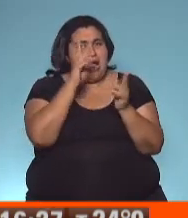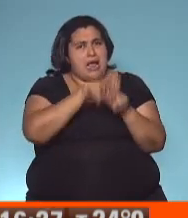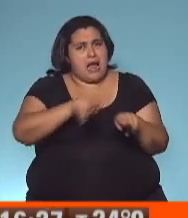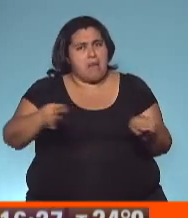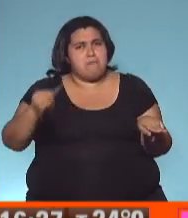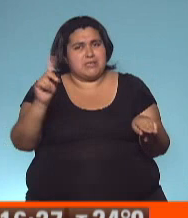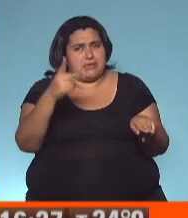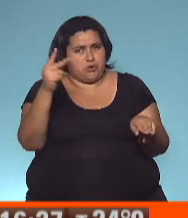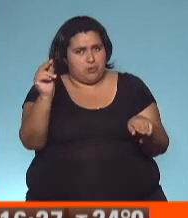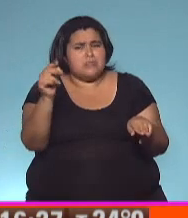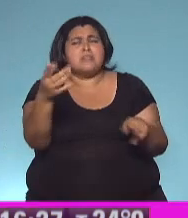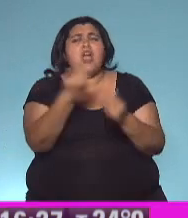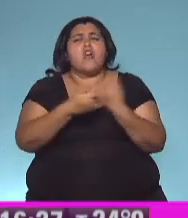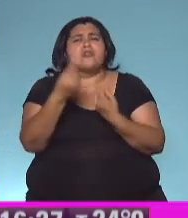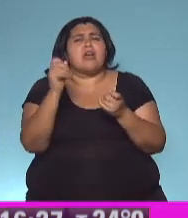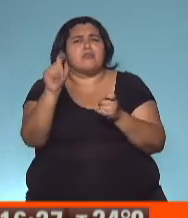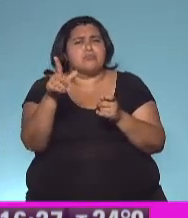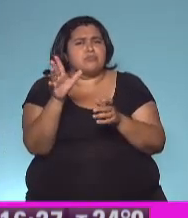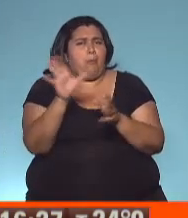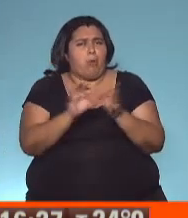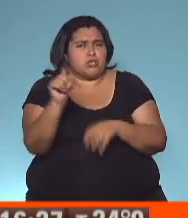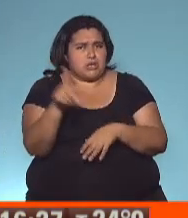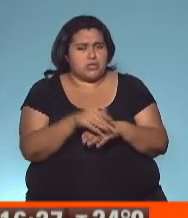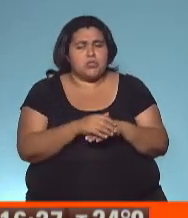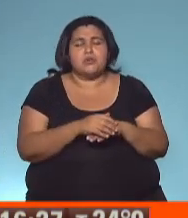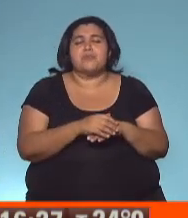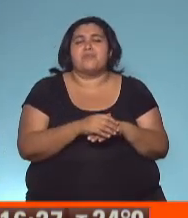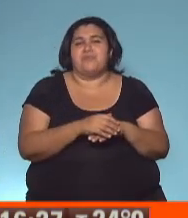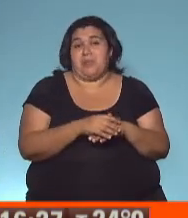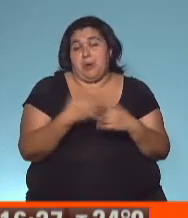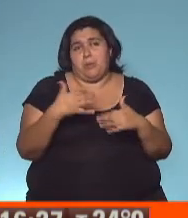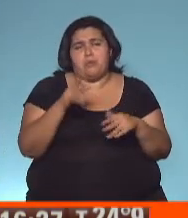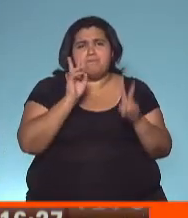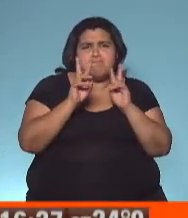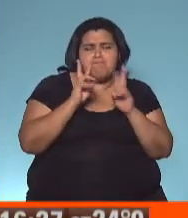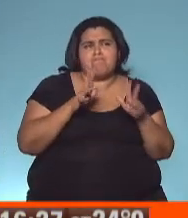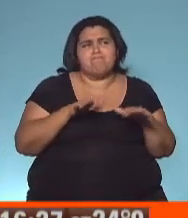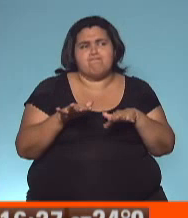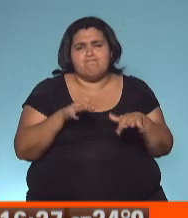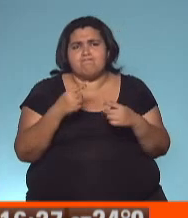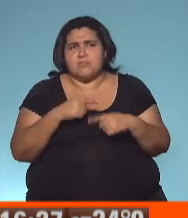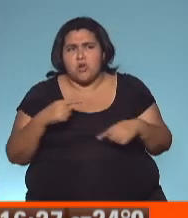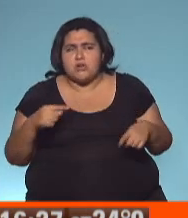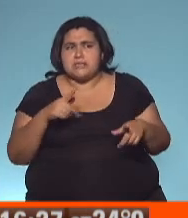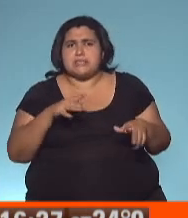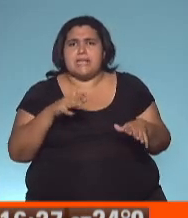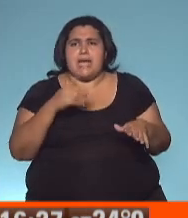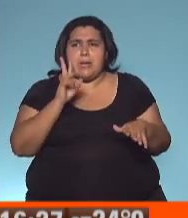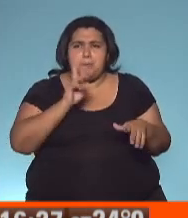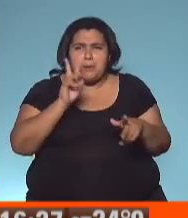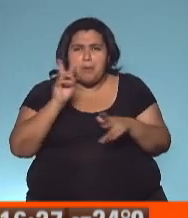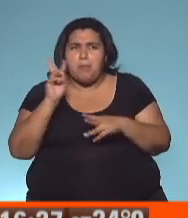Contanos un poco cómo es. Sí, la verdad que bueno, ante la necesidad y lo que viene viviendo